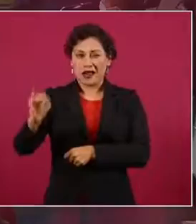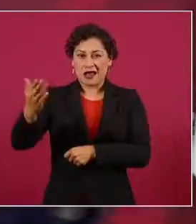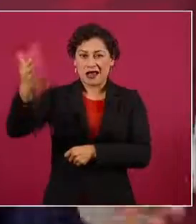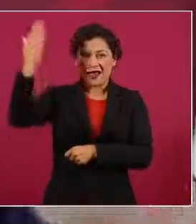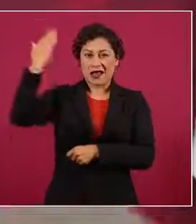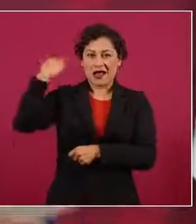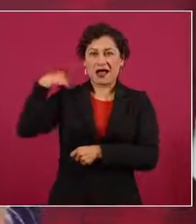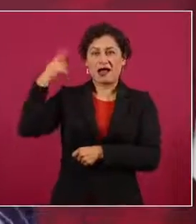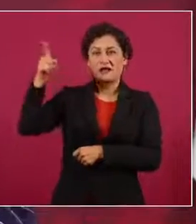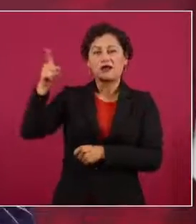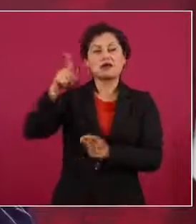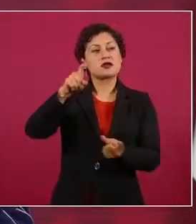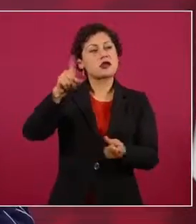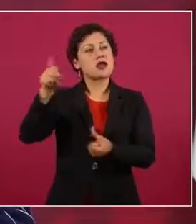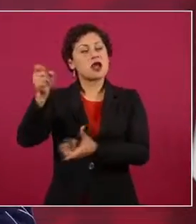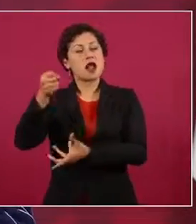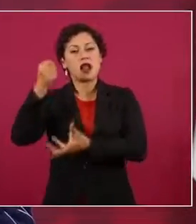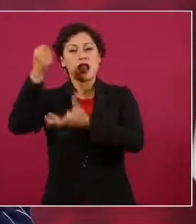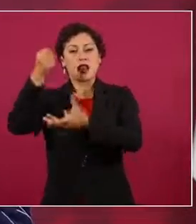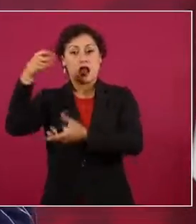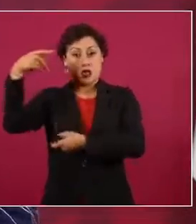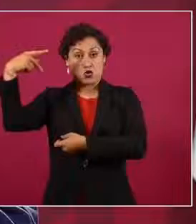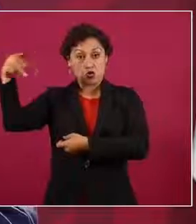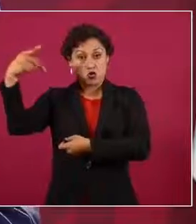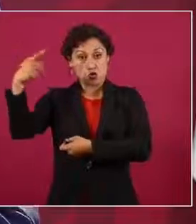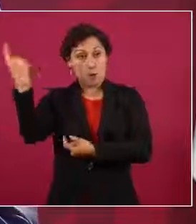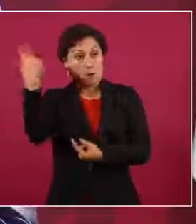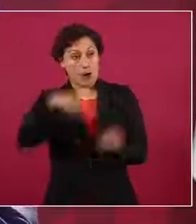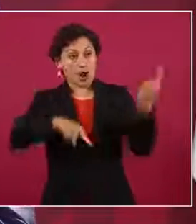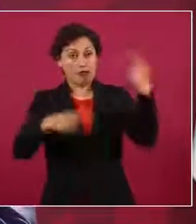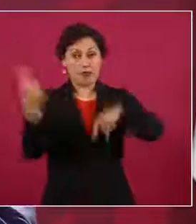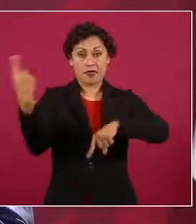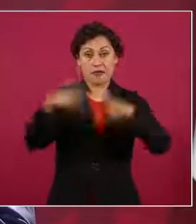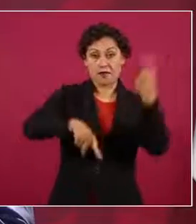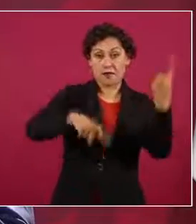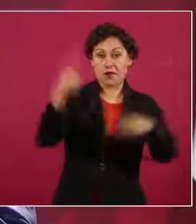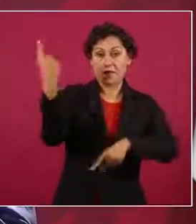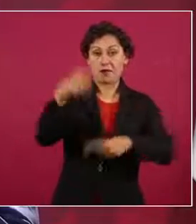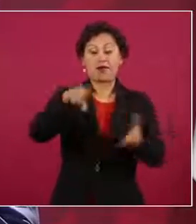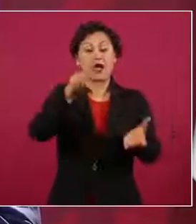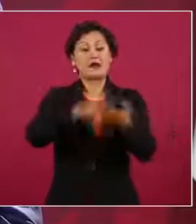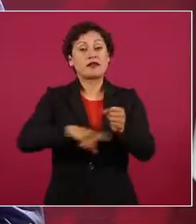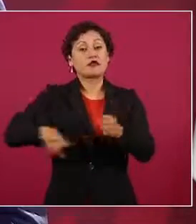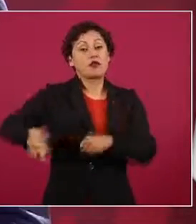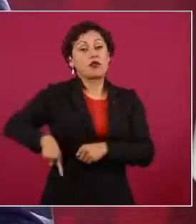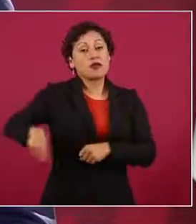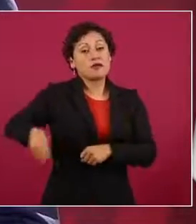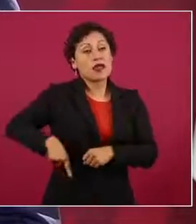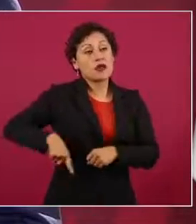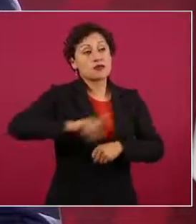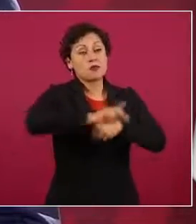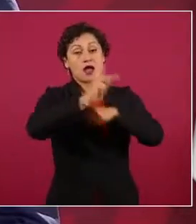sobre la agenda que tenían que aplicar los gobiernos nacionales,